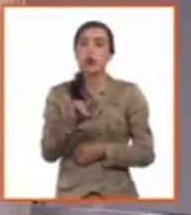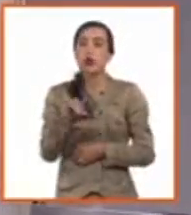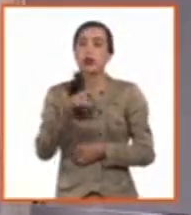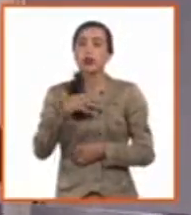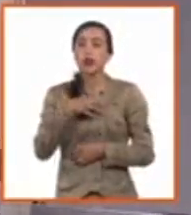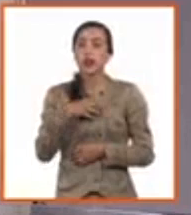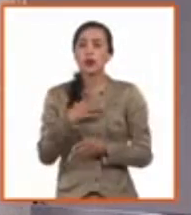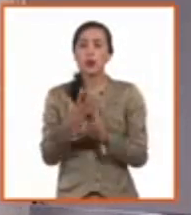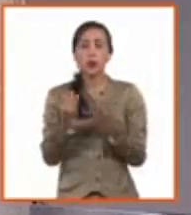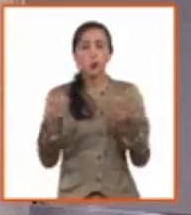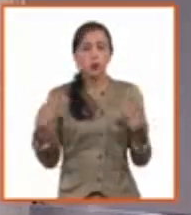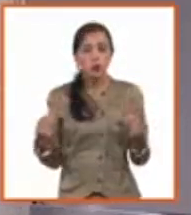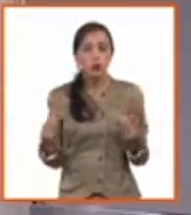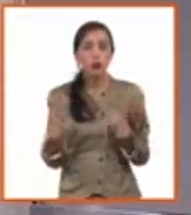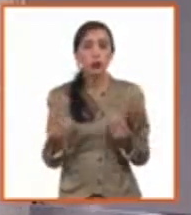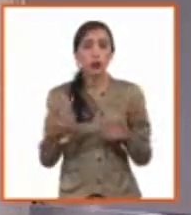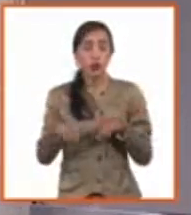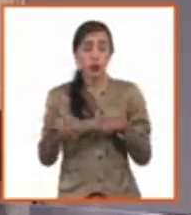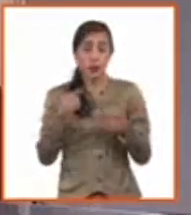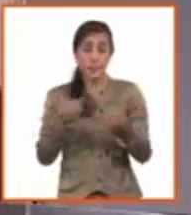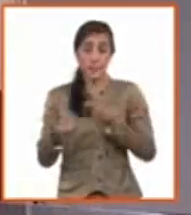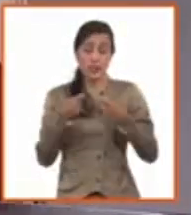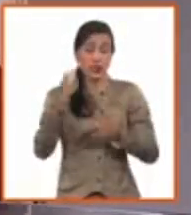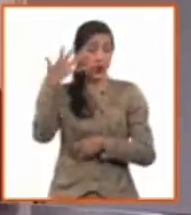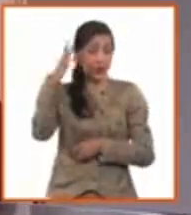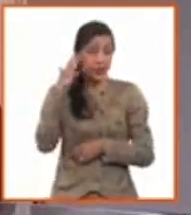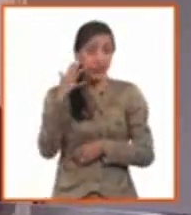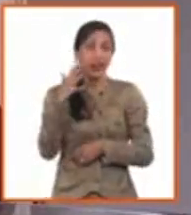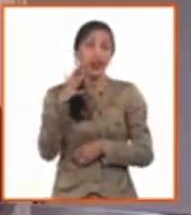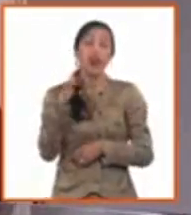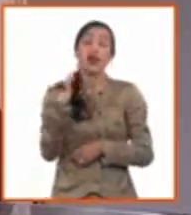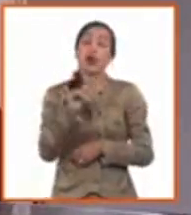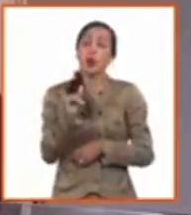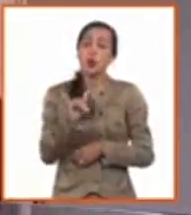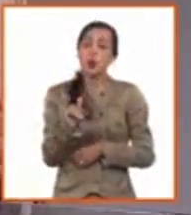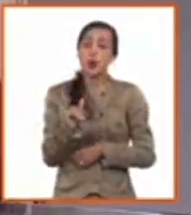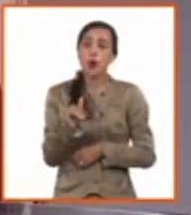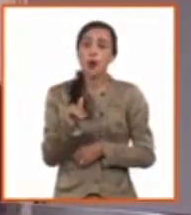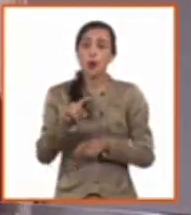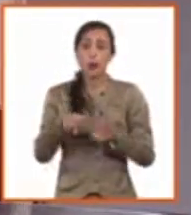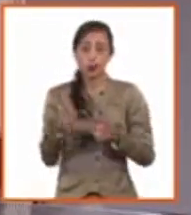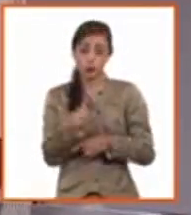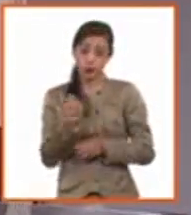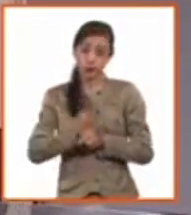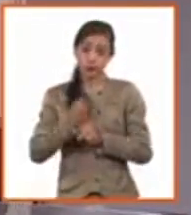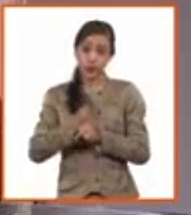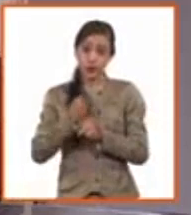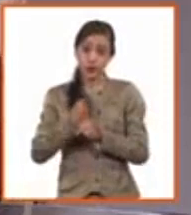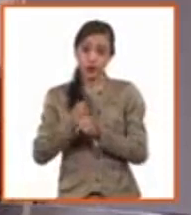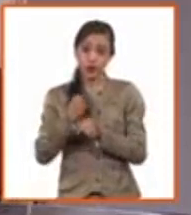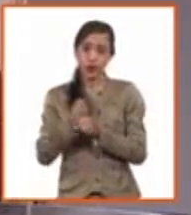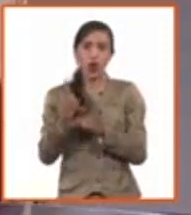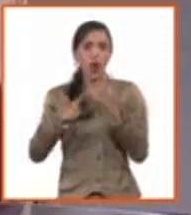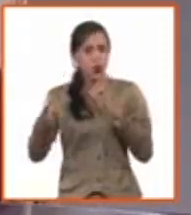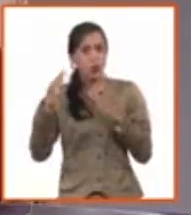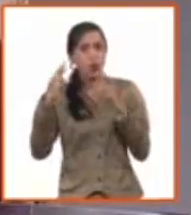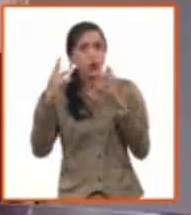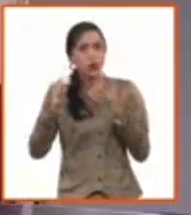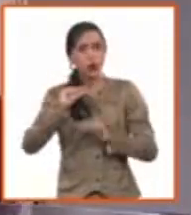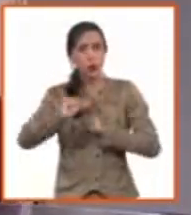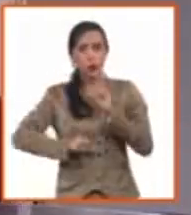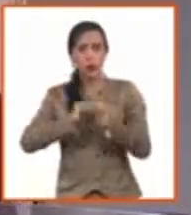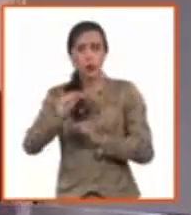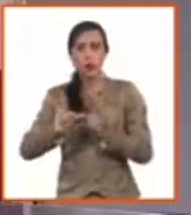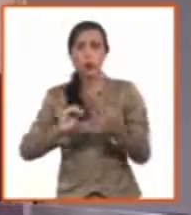contamos incluso con varias fichas de oportunidad de inversión extranjera y bueno también en ese sentido han habido algunos